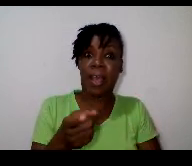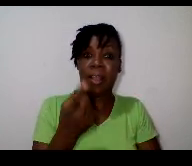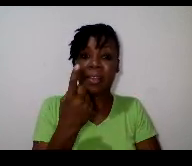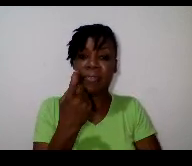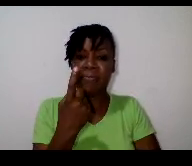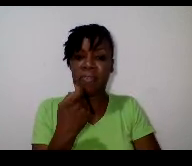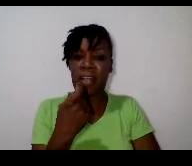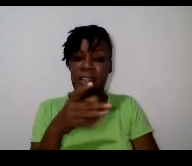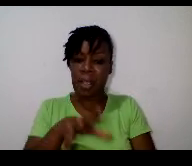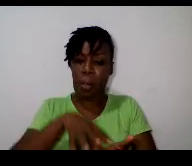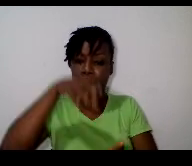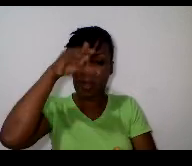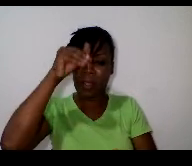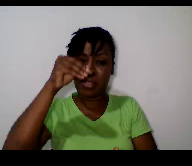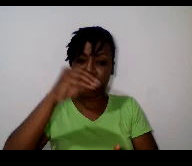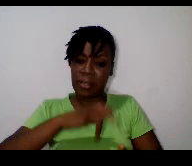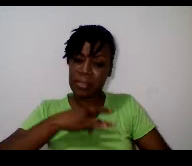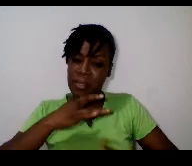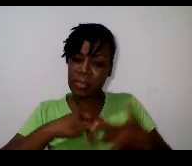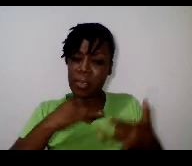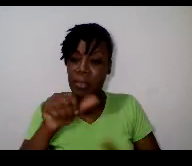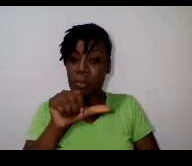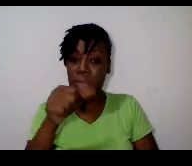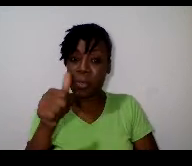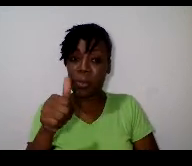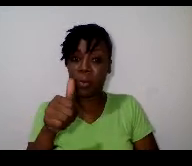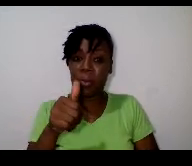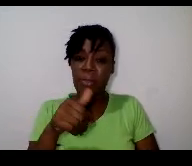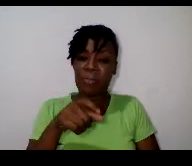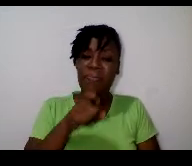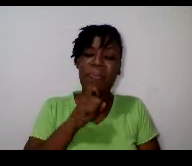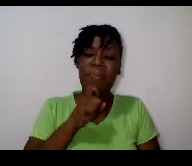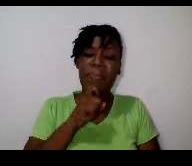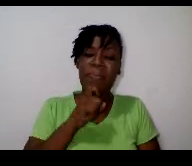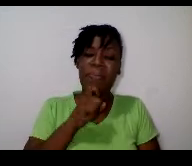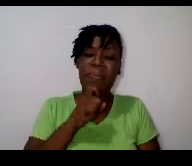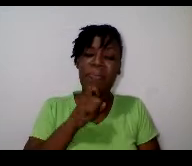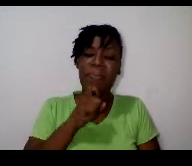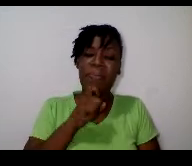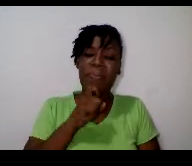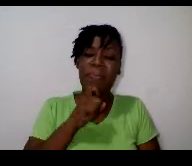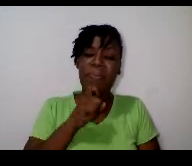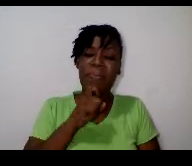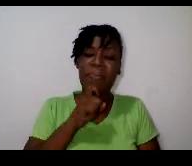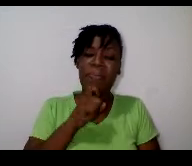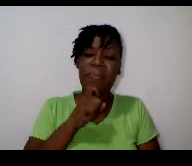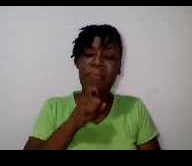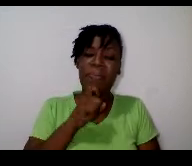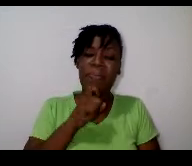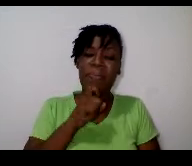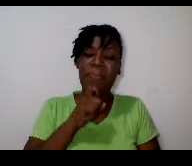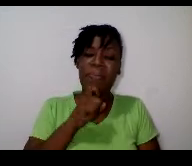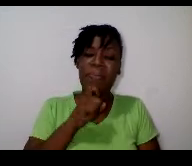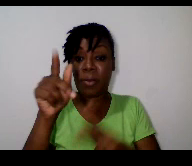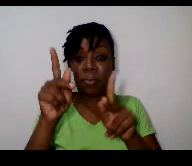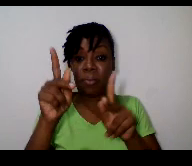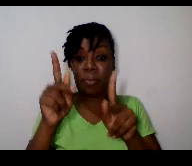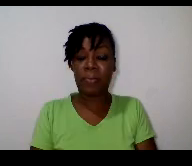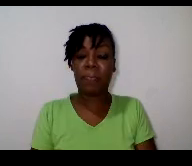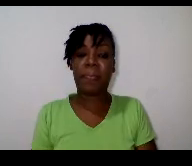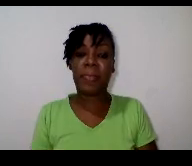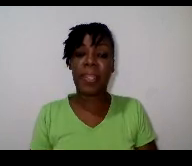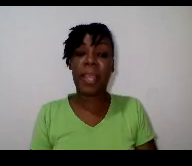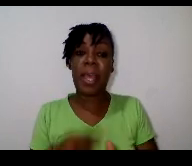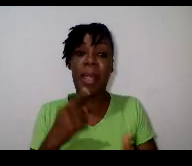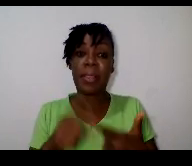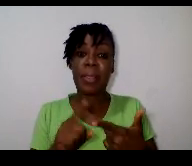los sentimientos del otro, para contestar de una forma empática a las necesidades del otro. Y lo que se ha visto es que los niños